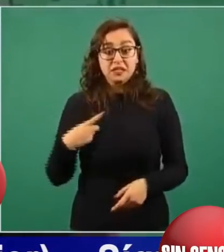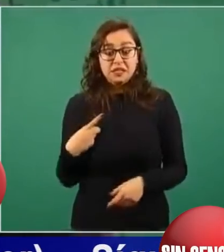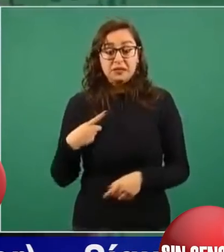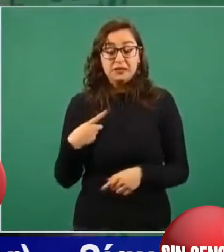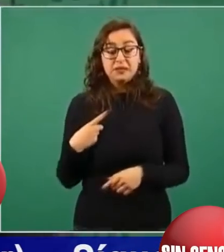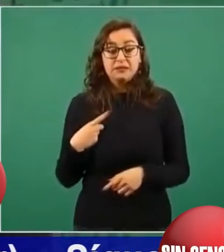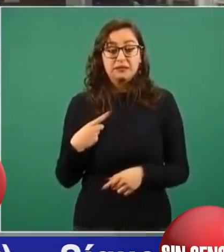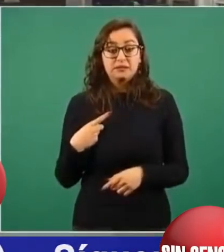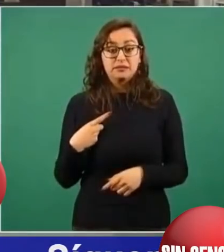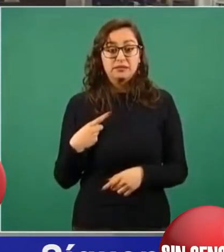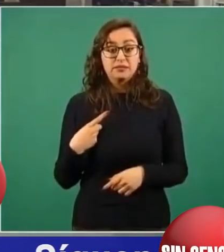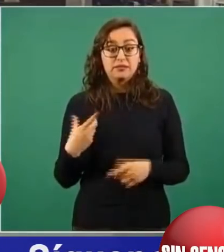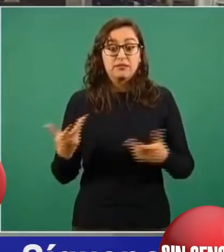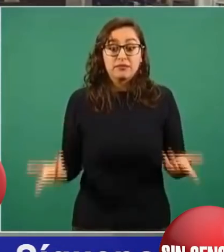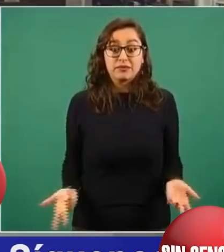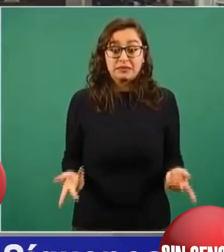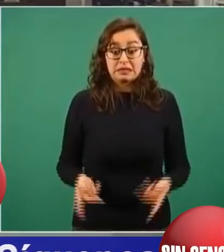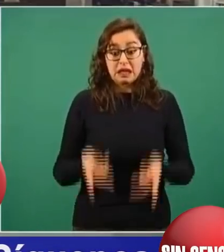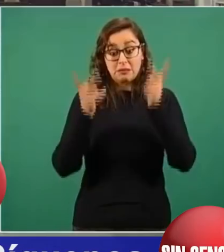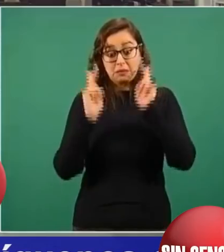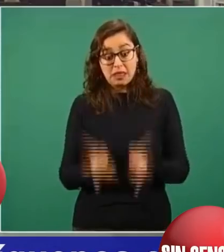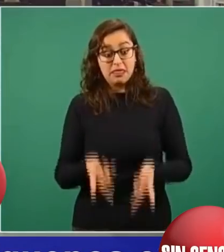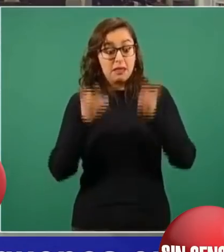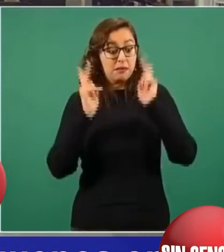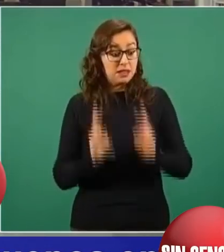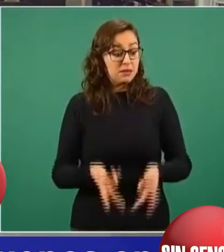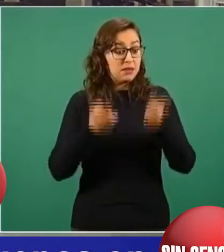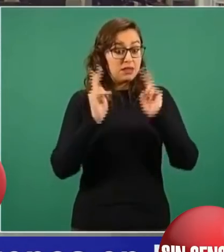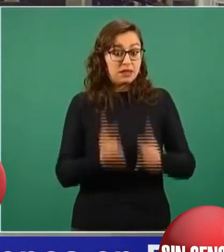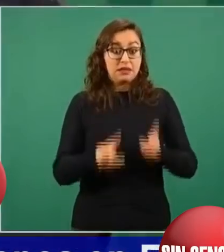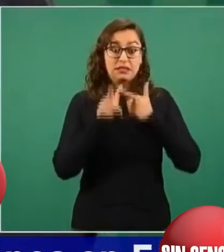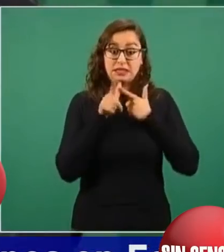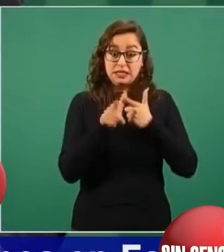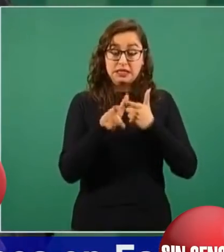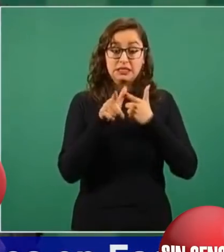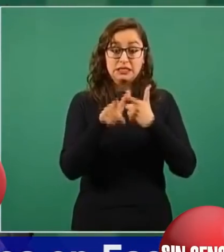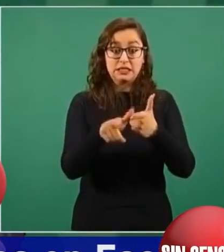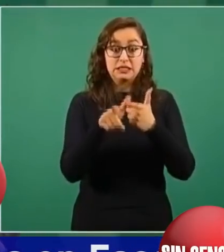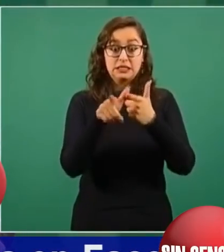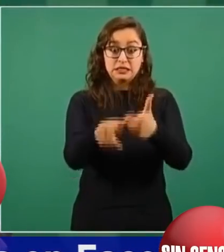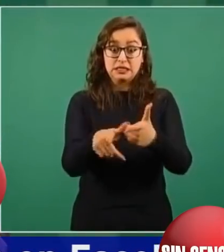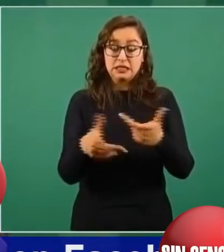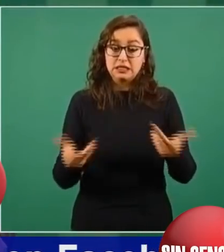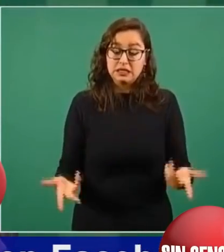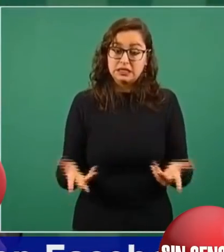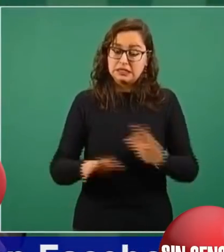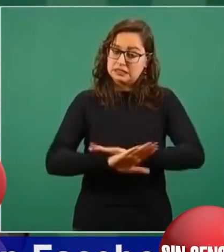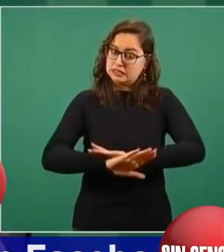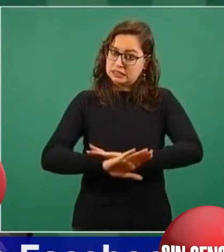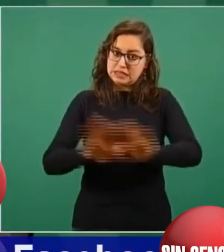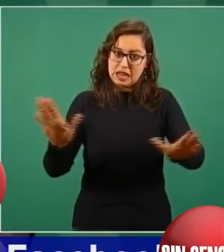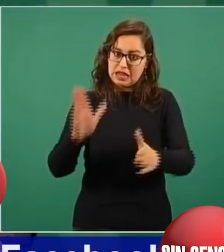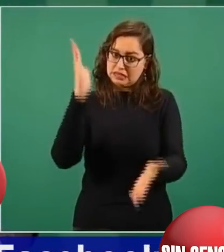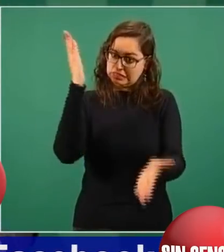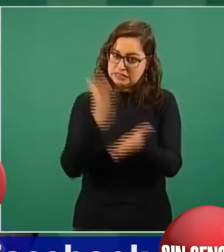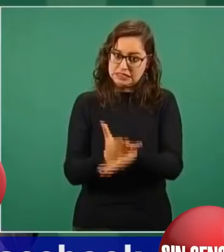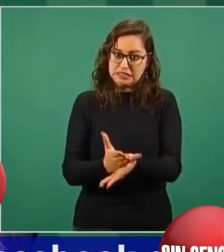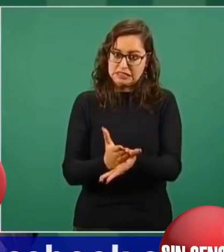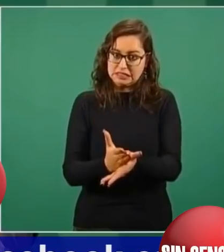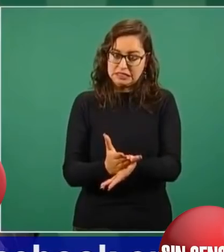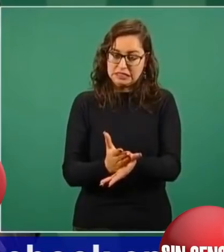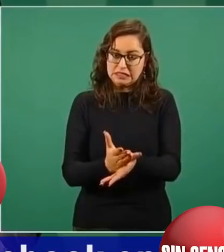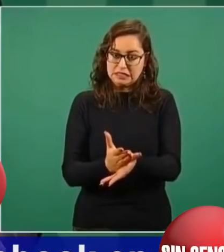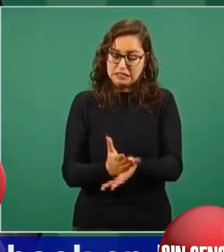ya hablando es el de Tepetitán, porque está en